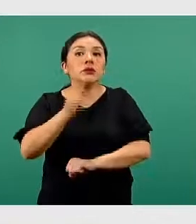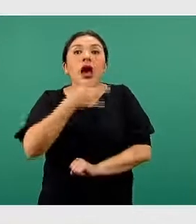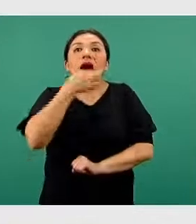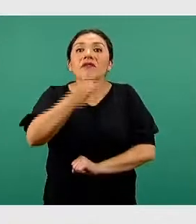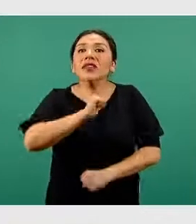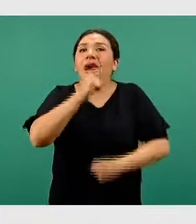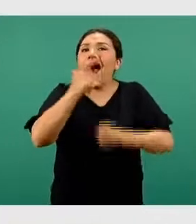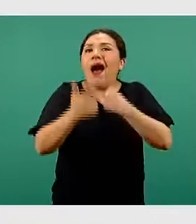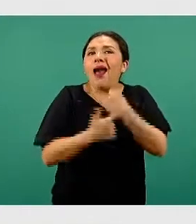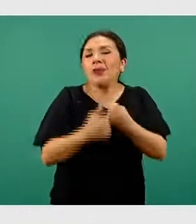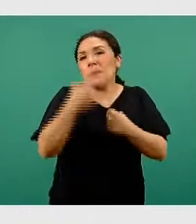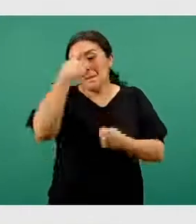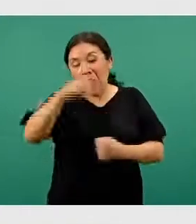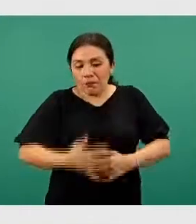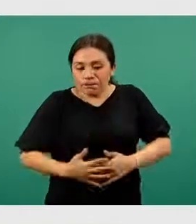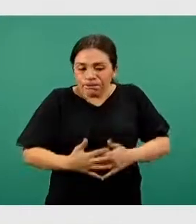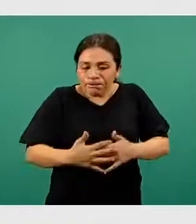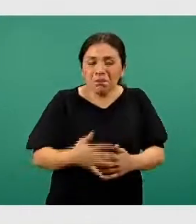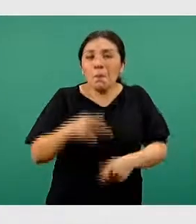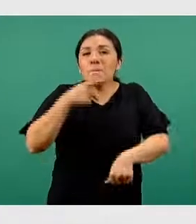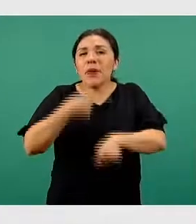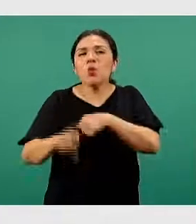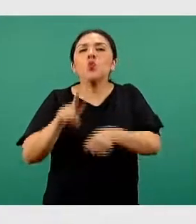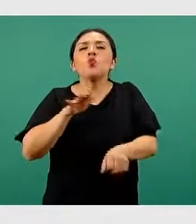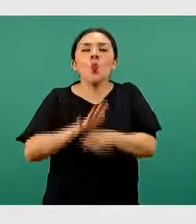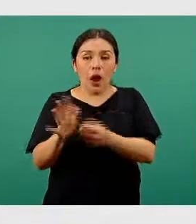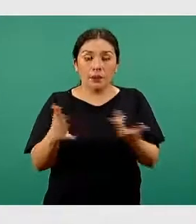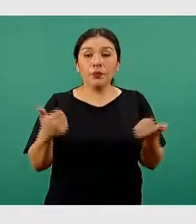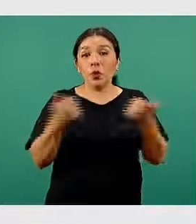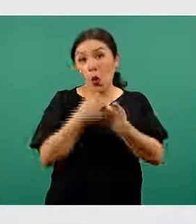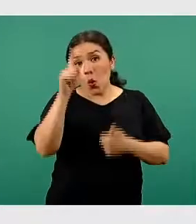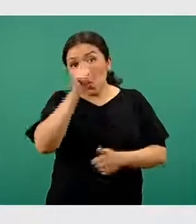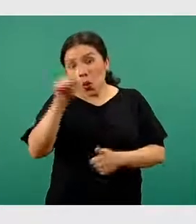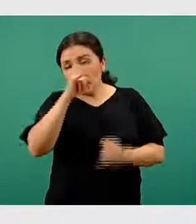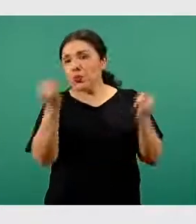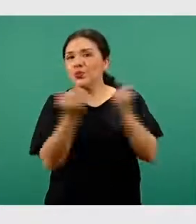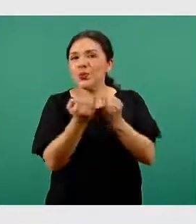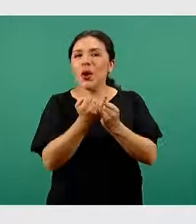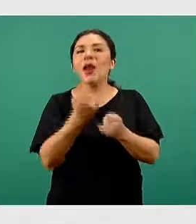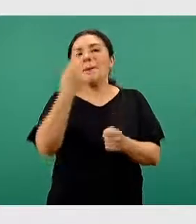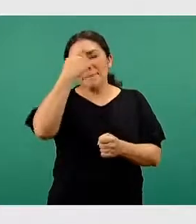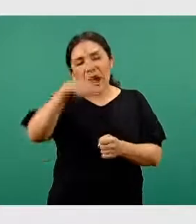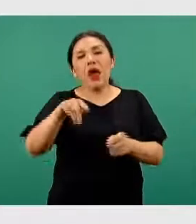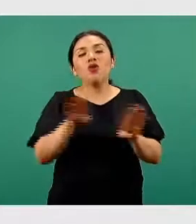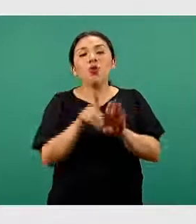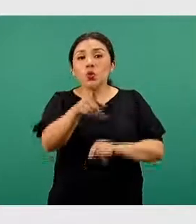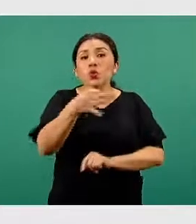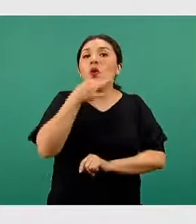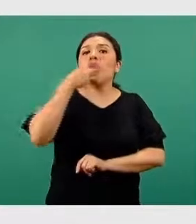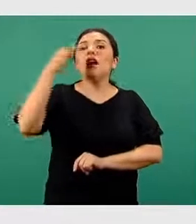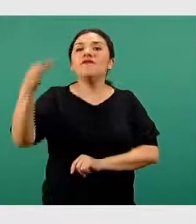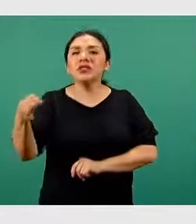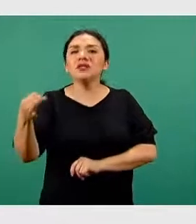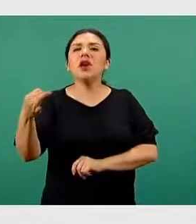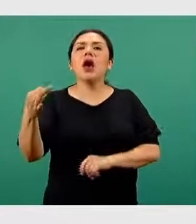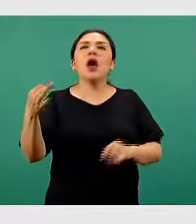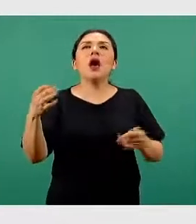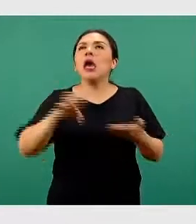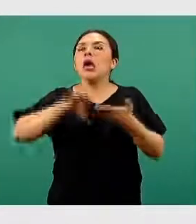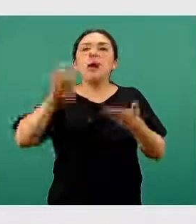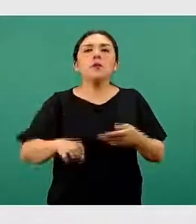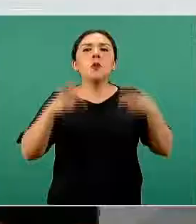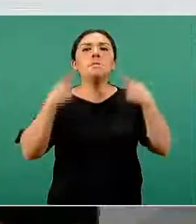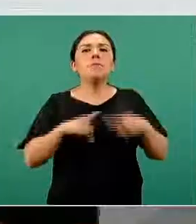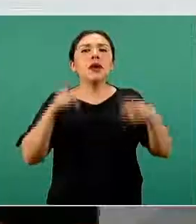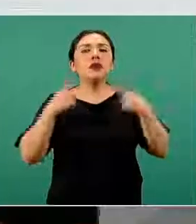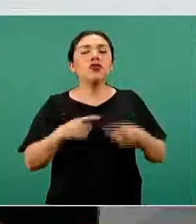de alarma durante el embarazo, y las recomendaciones específicas de dar aviso a las